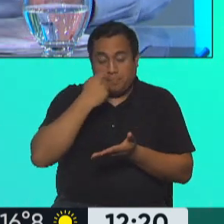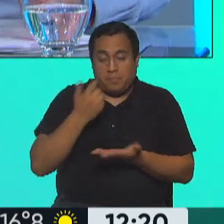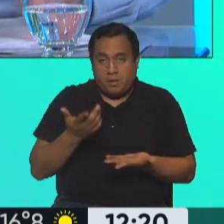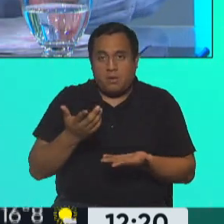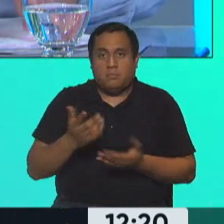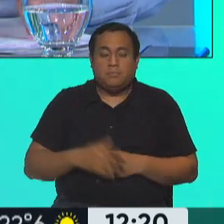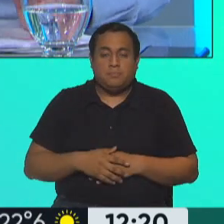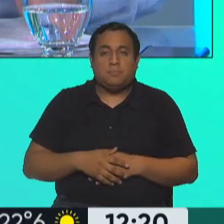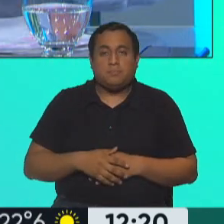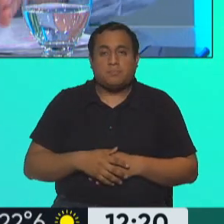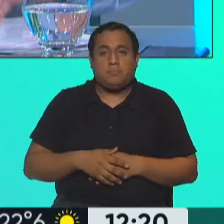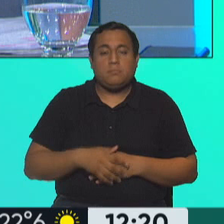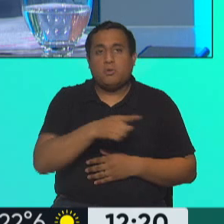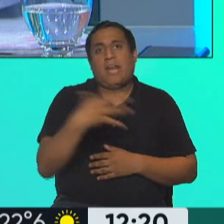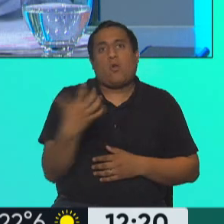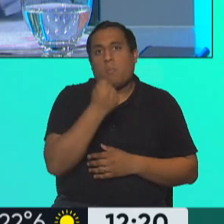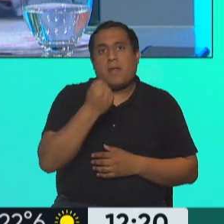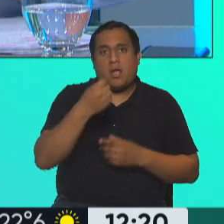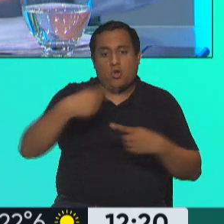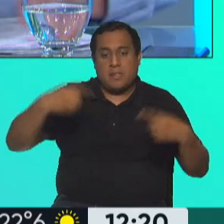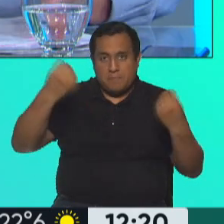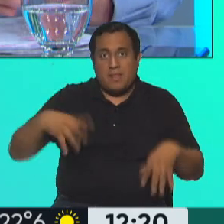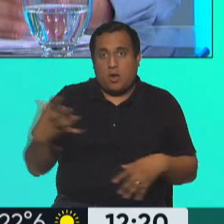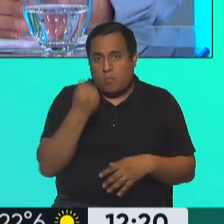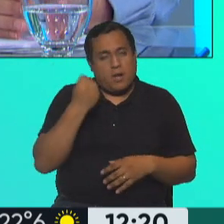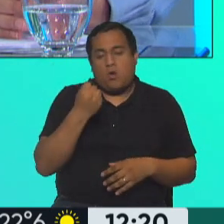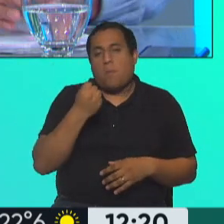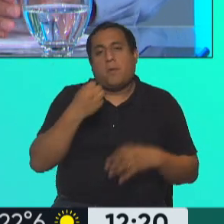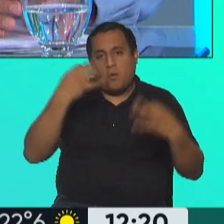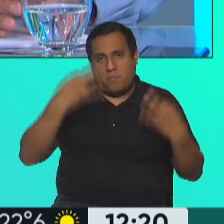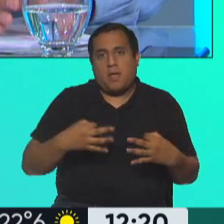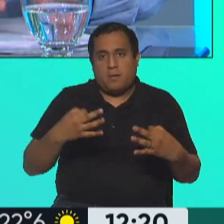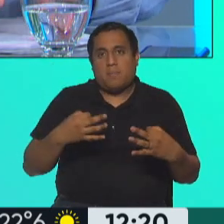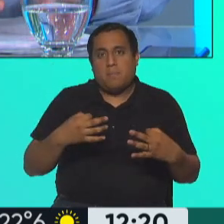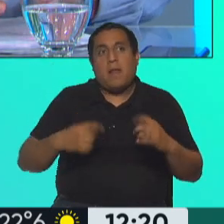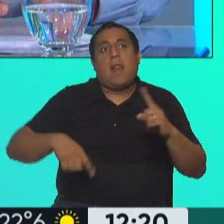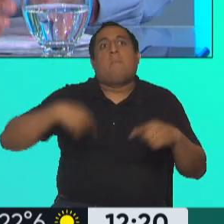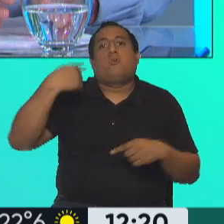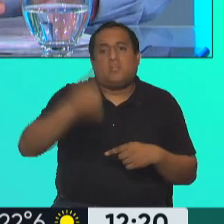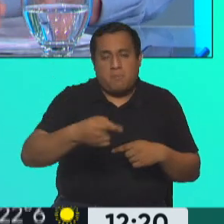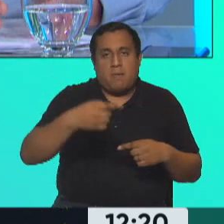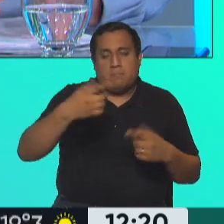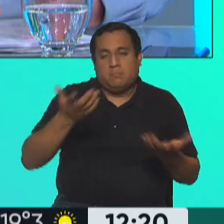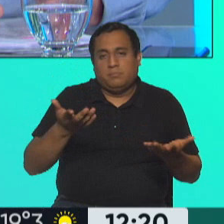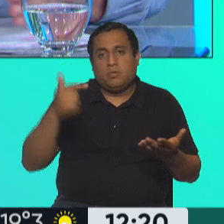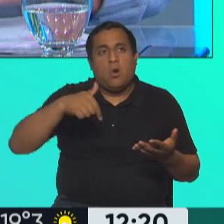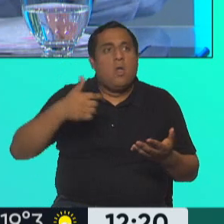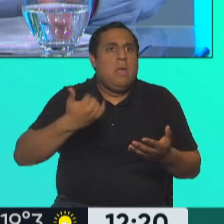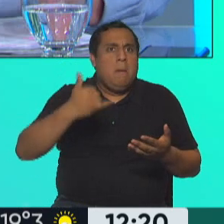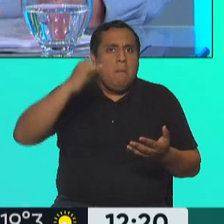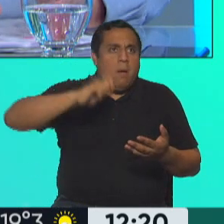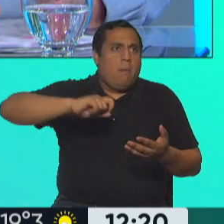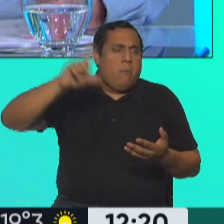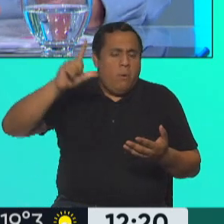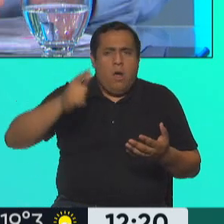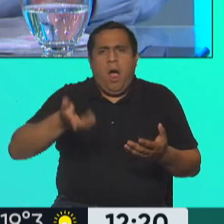de incentivar la siembra para la próxima campaña y no tener que ir hoy con que cada vez aumentan más las tasas, que si hay